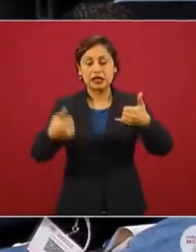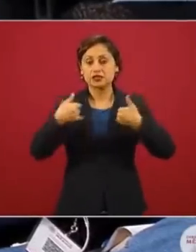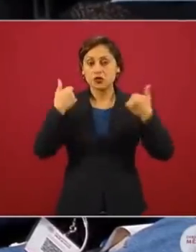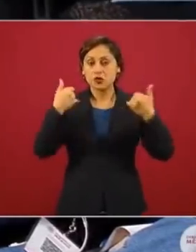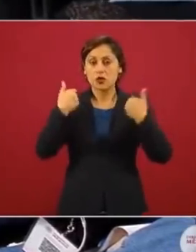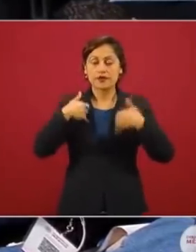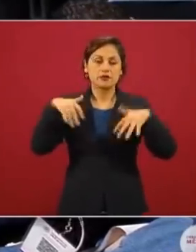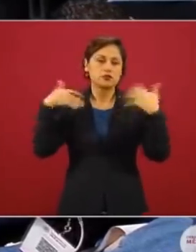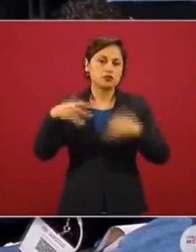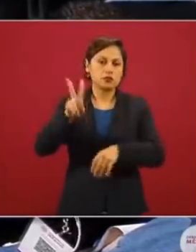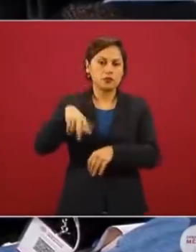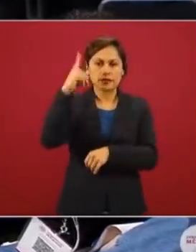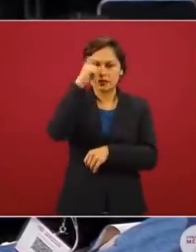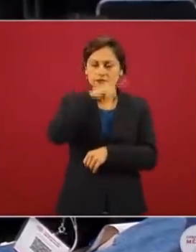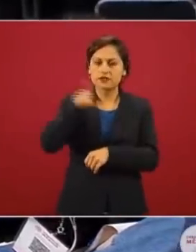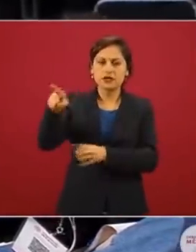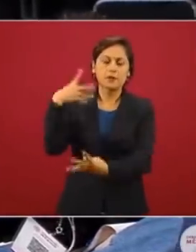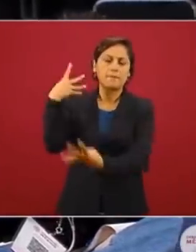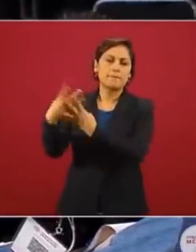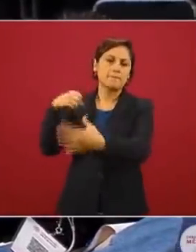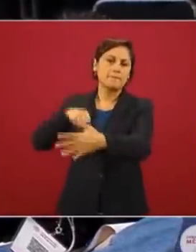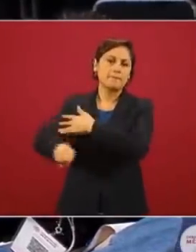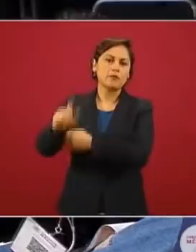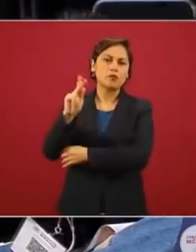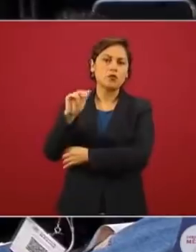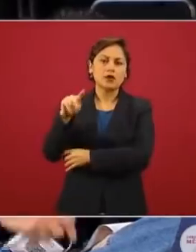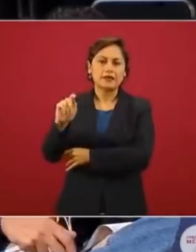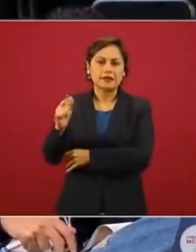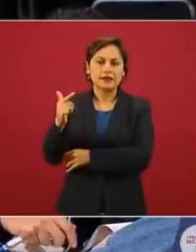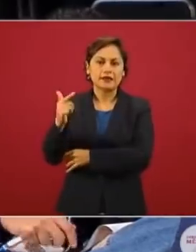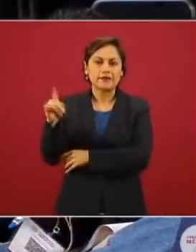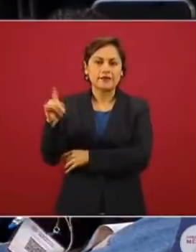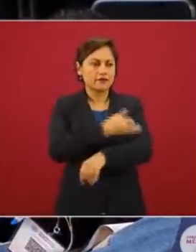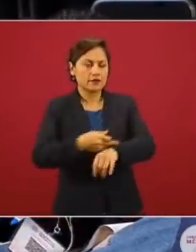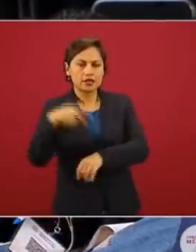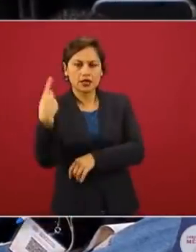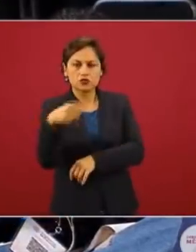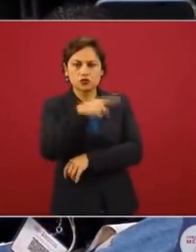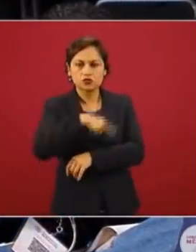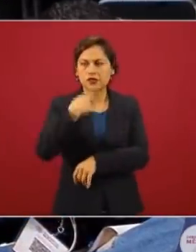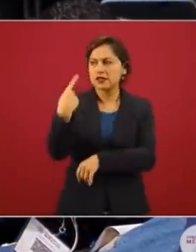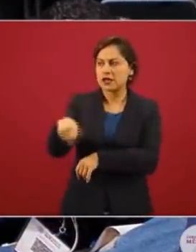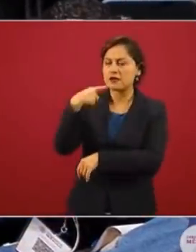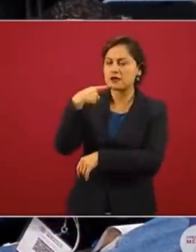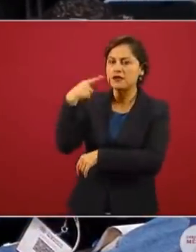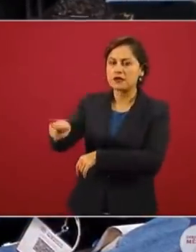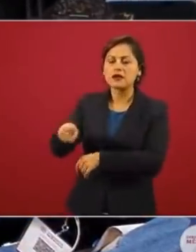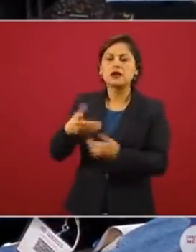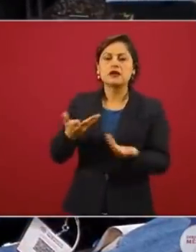jóvenes están en Puente Grande, ya están denunciando los familiares, la gente que está al pendiente de estas